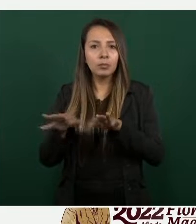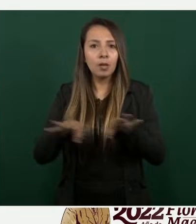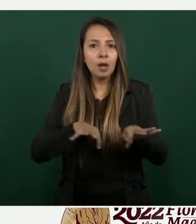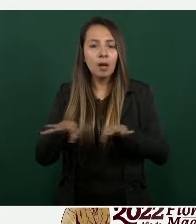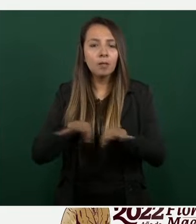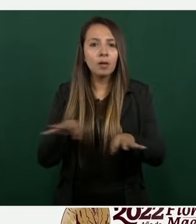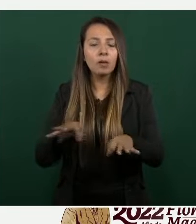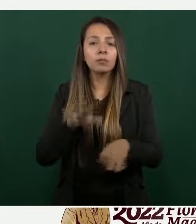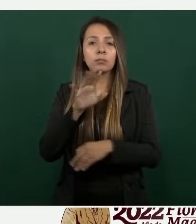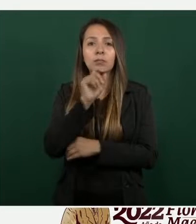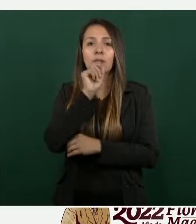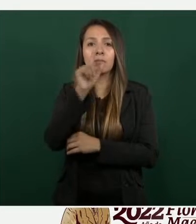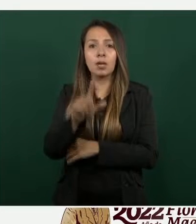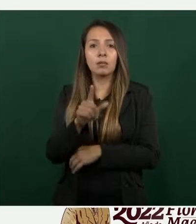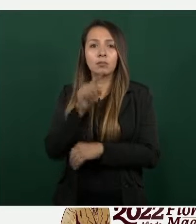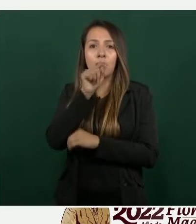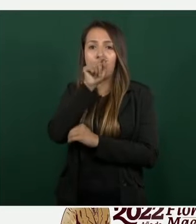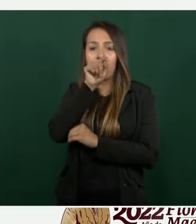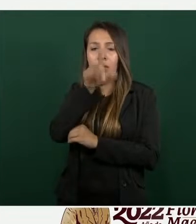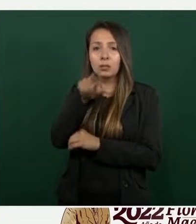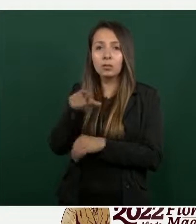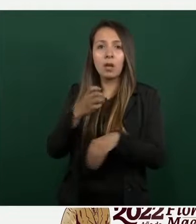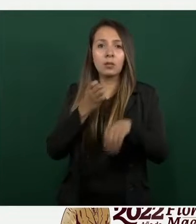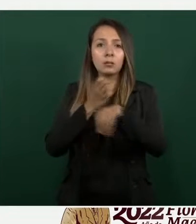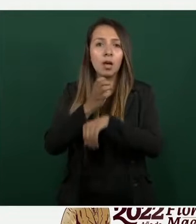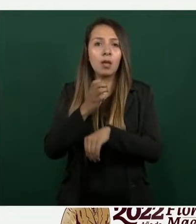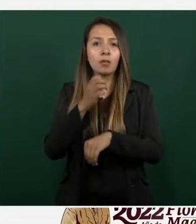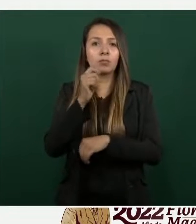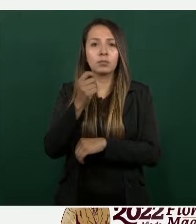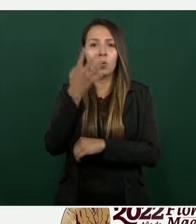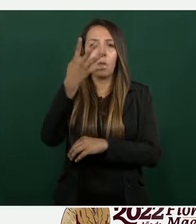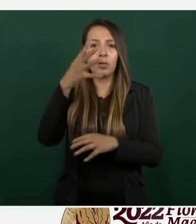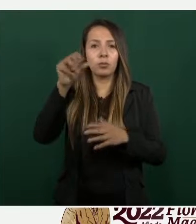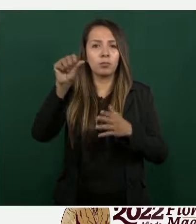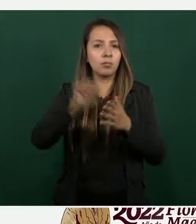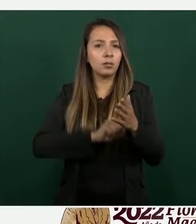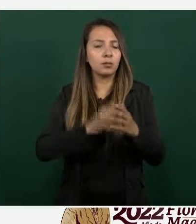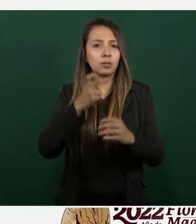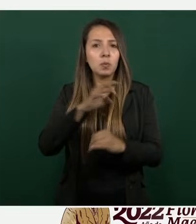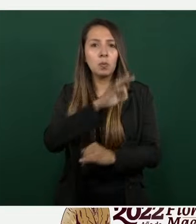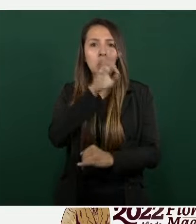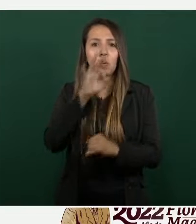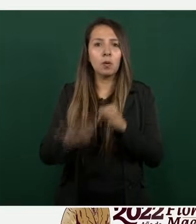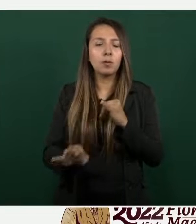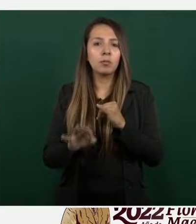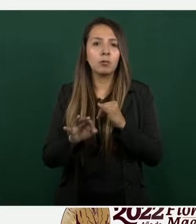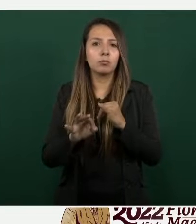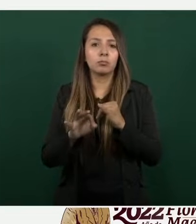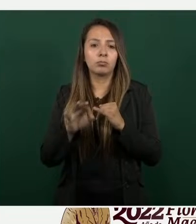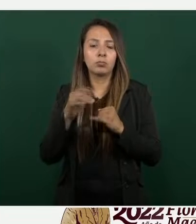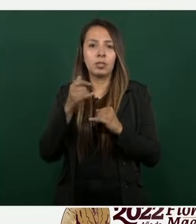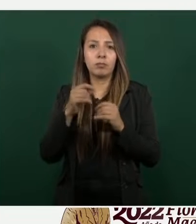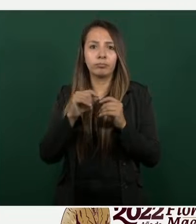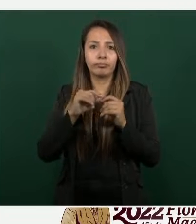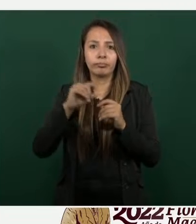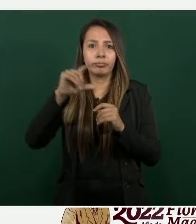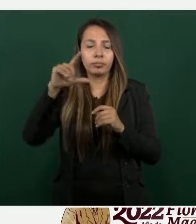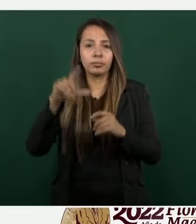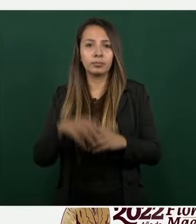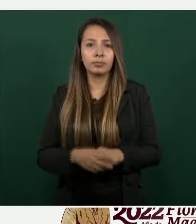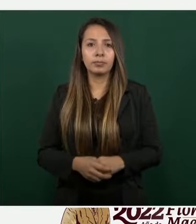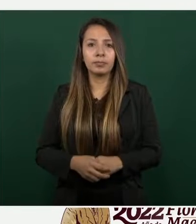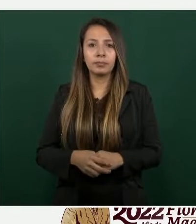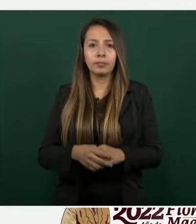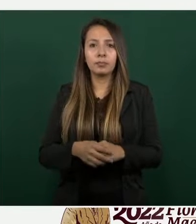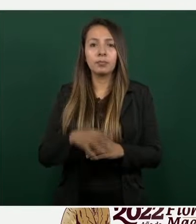También en el Estado de Jalisco son los últimos 4 meses con un incremento. Adelante. En